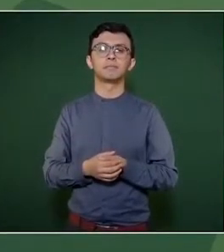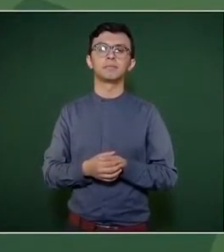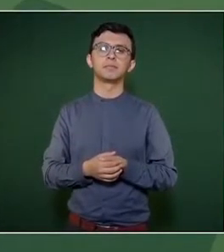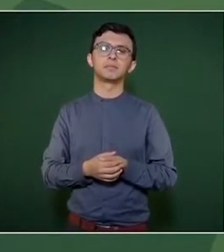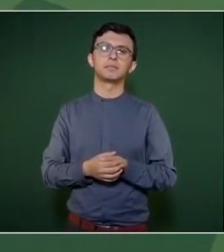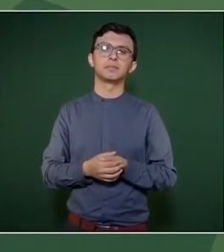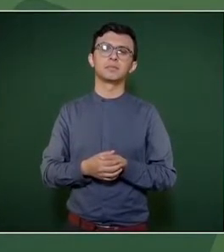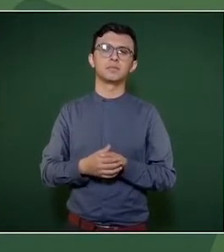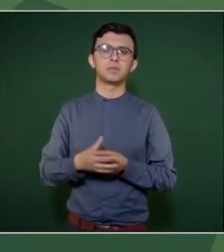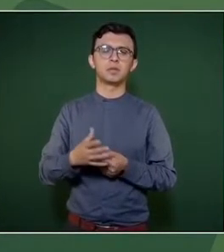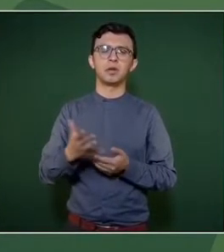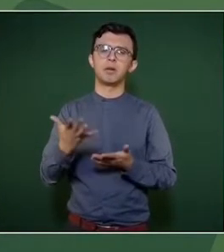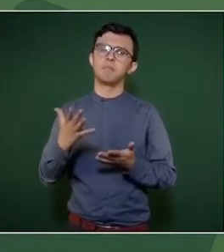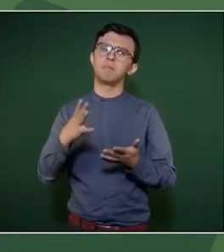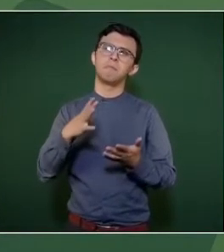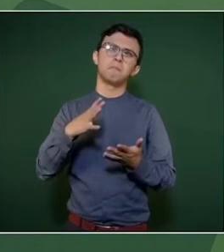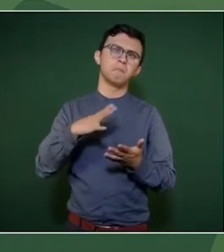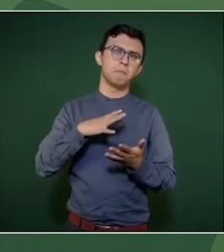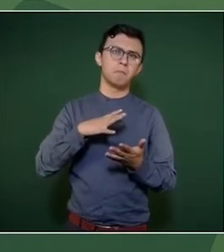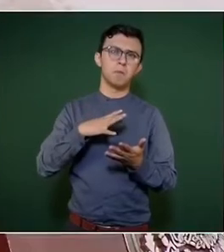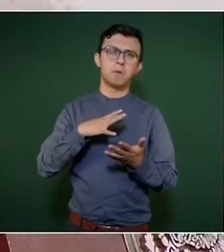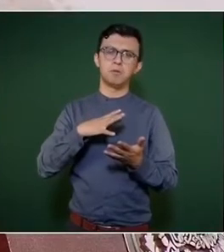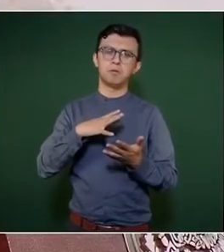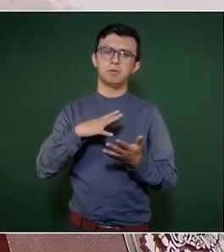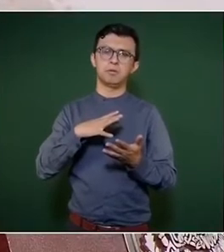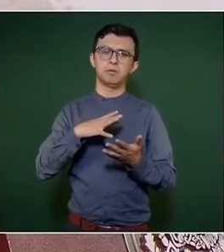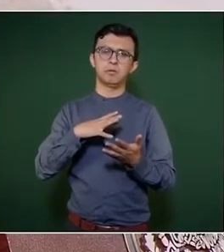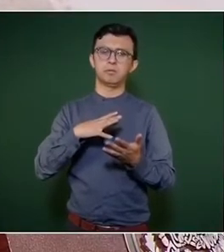Entre otras